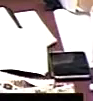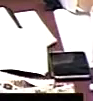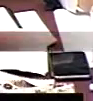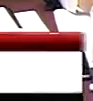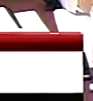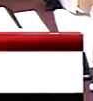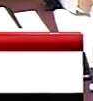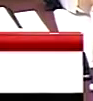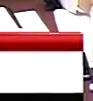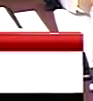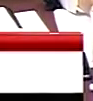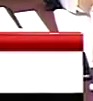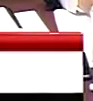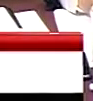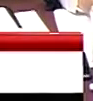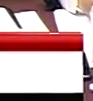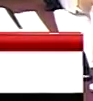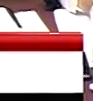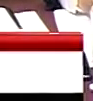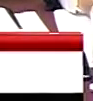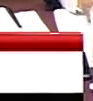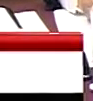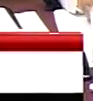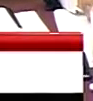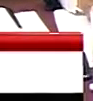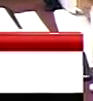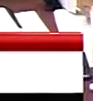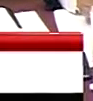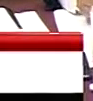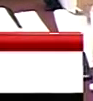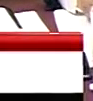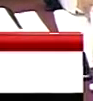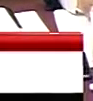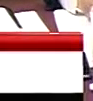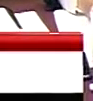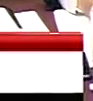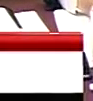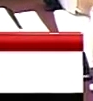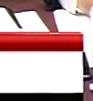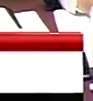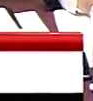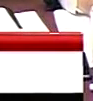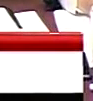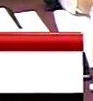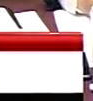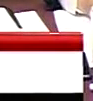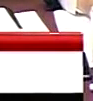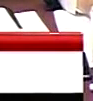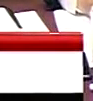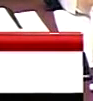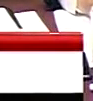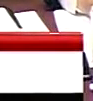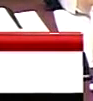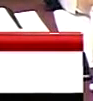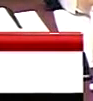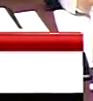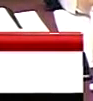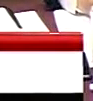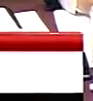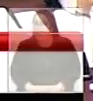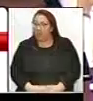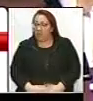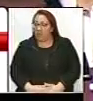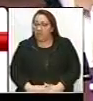Gracias, congresista Alcorta. Artículo 102A. Son atribuciones exclusivas de la Cámara de Senadores. 1. Presentar proyectos de ley de